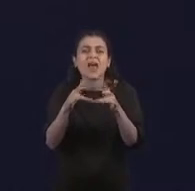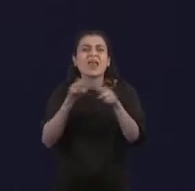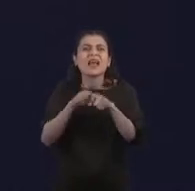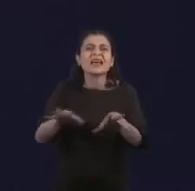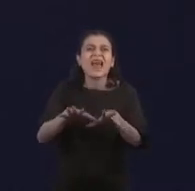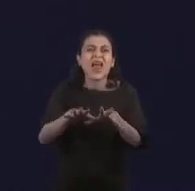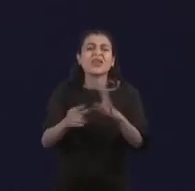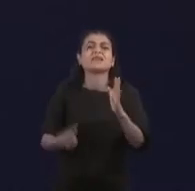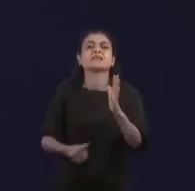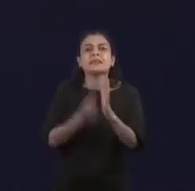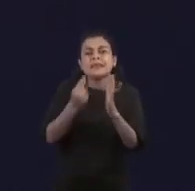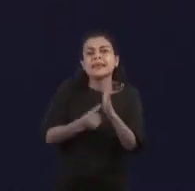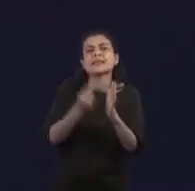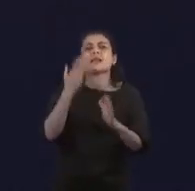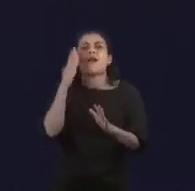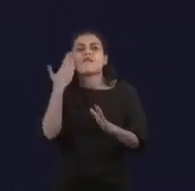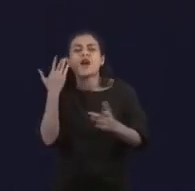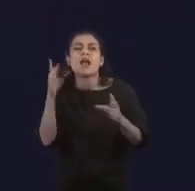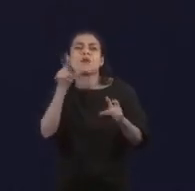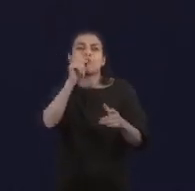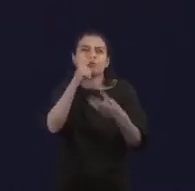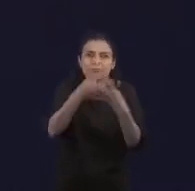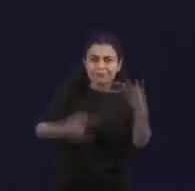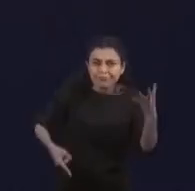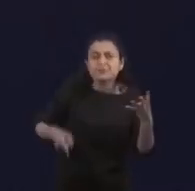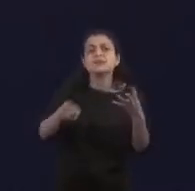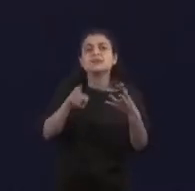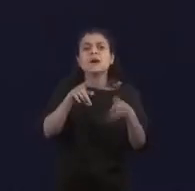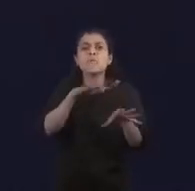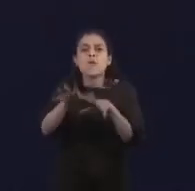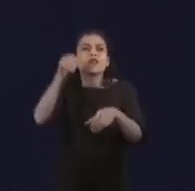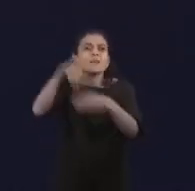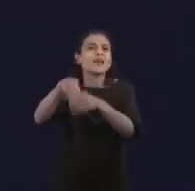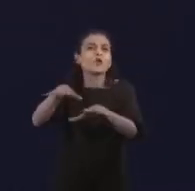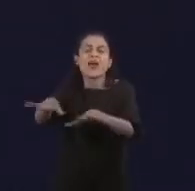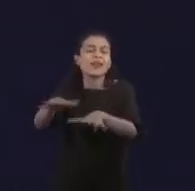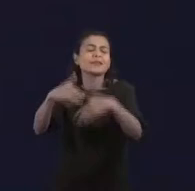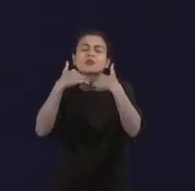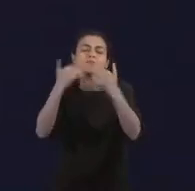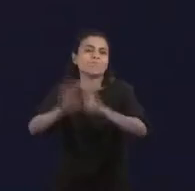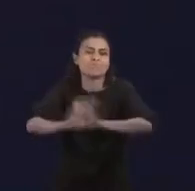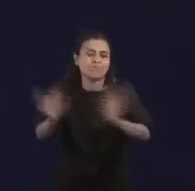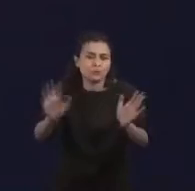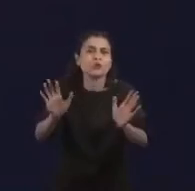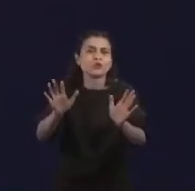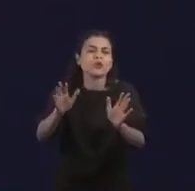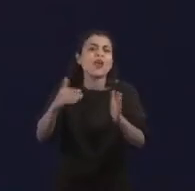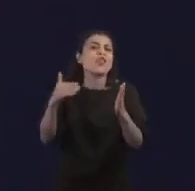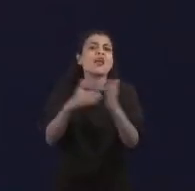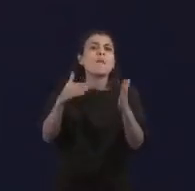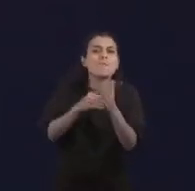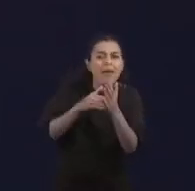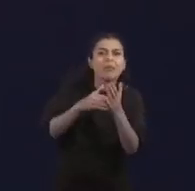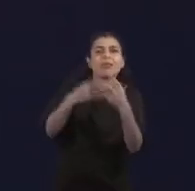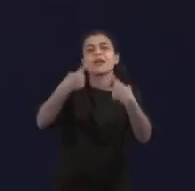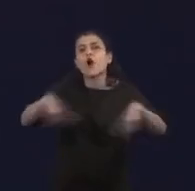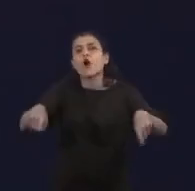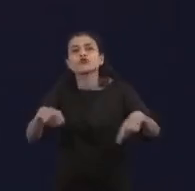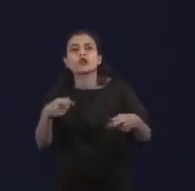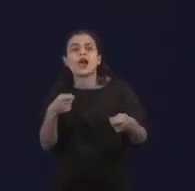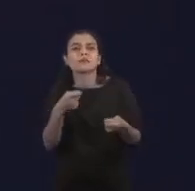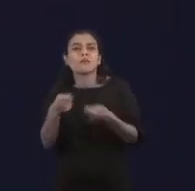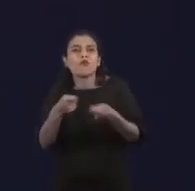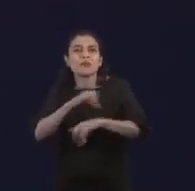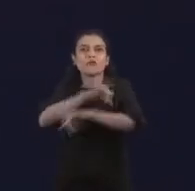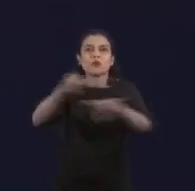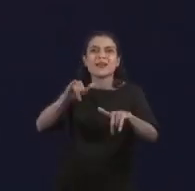ahí tal vez se juegue en términos de información el partido más fuerte, porque ya te digo, porque hay tienen